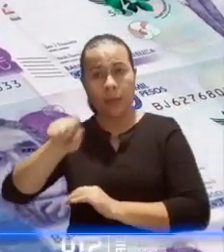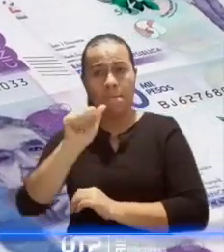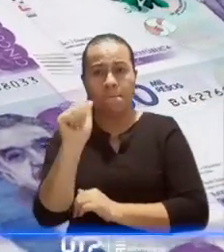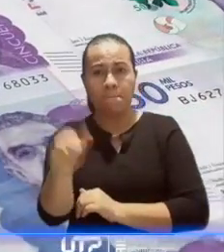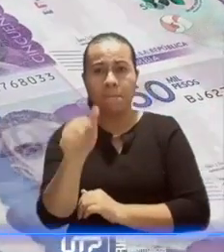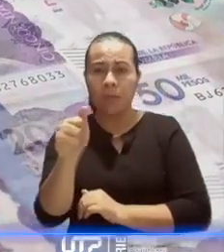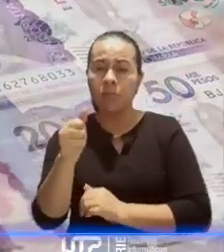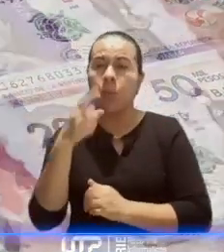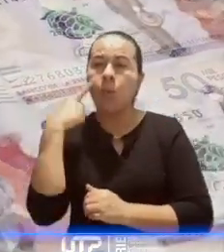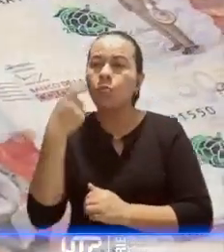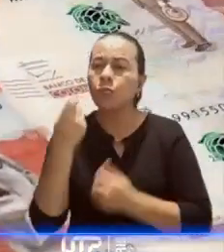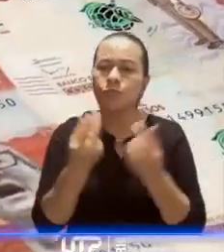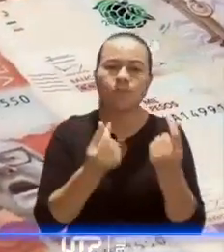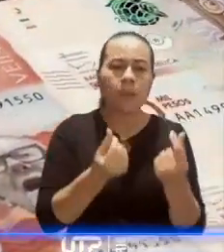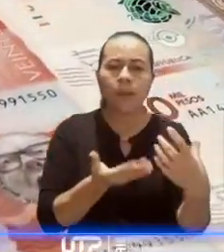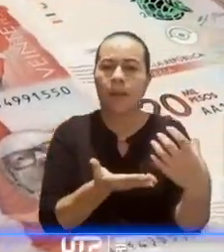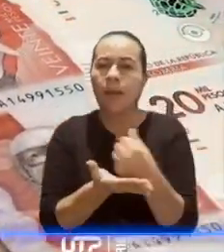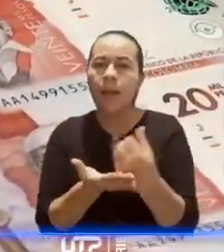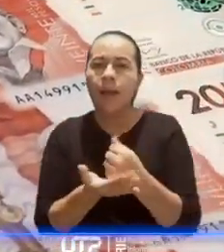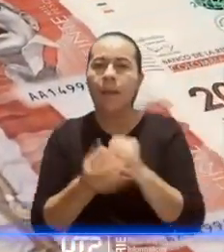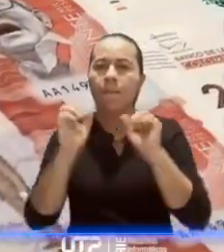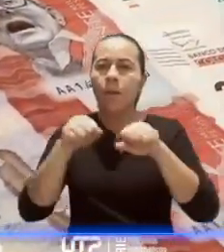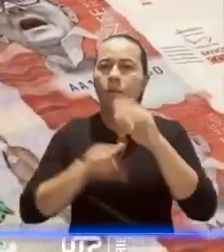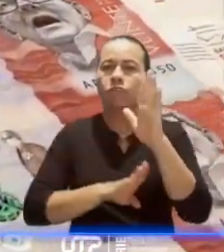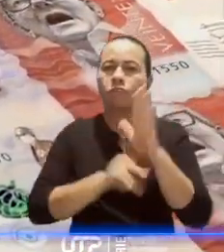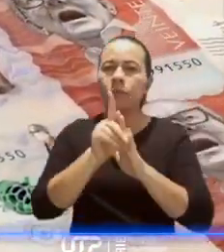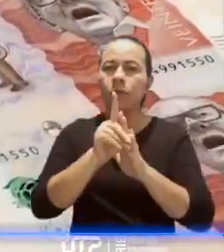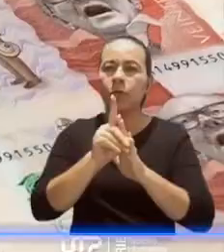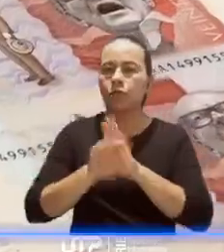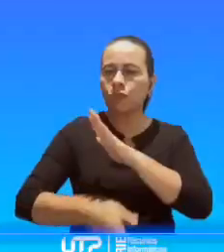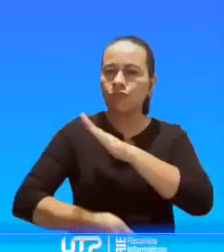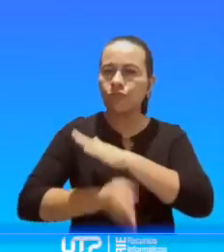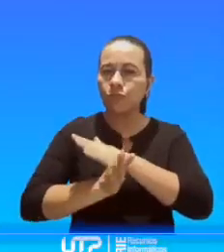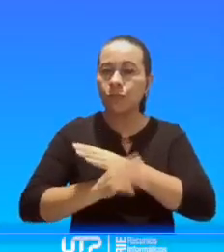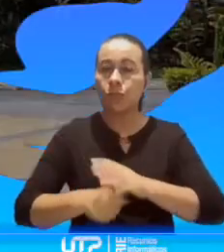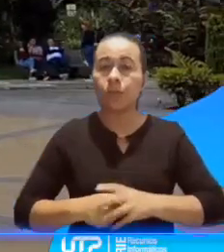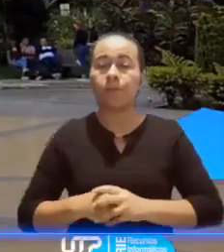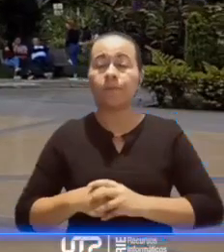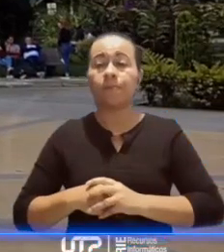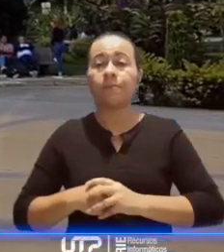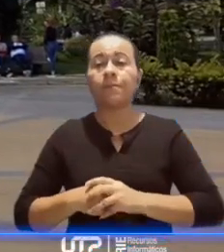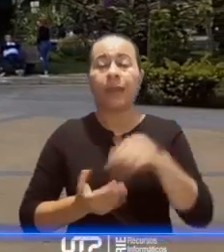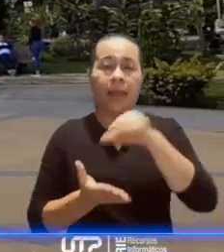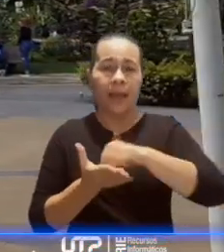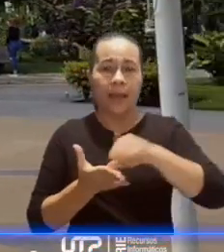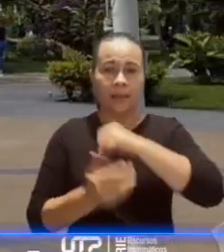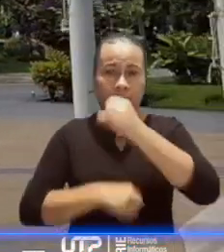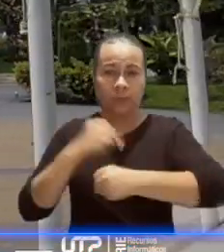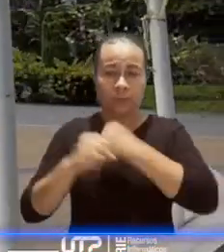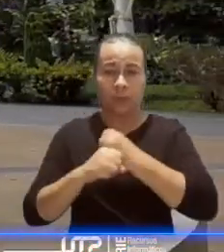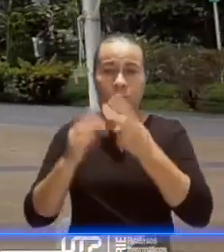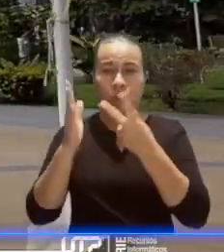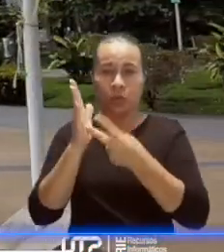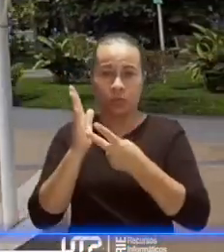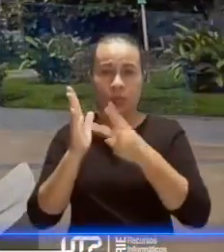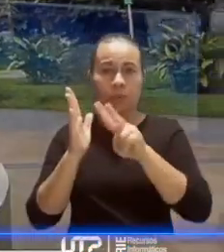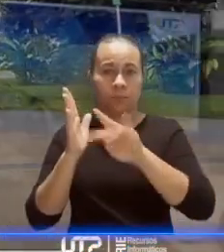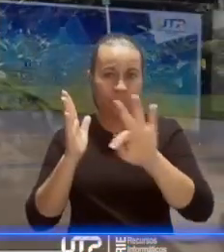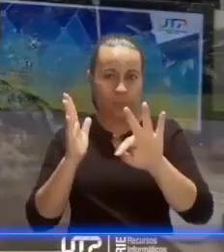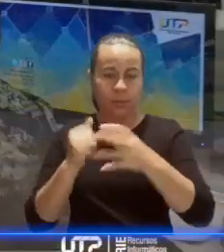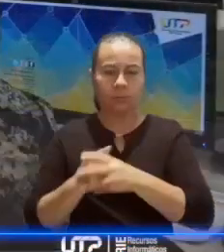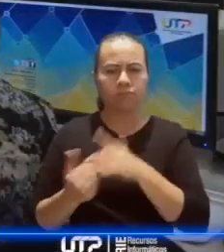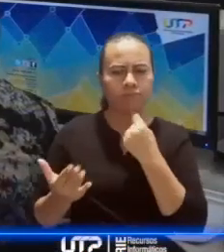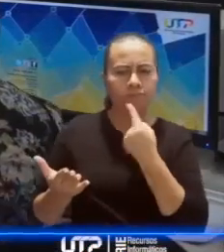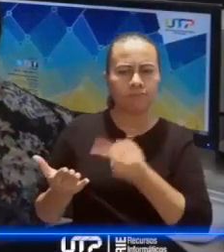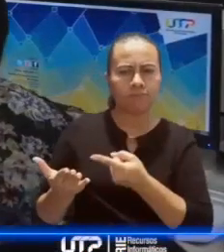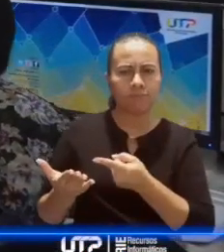recursos adicionales para soportar su funcionamiento, sostenibilidad y desarrollo. Ejecución de ingresos y gastos vigencia 2023.